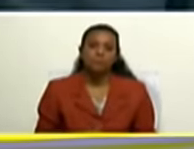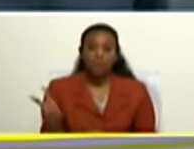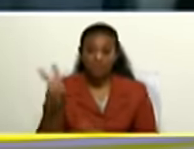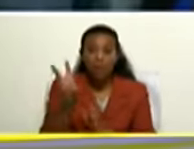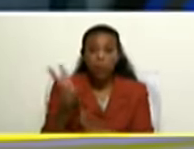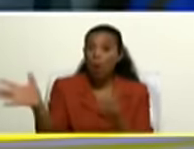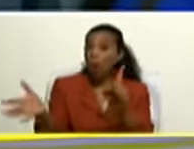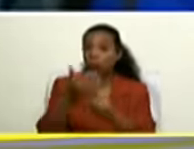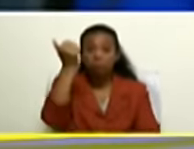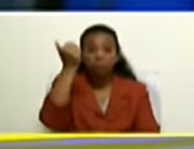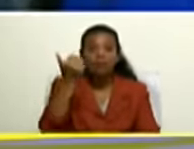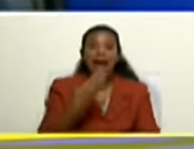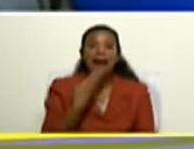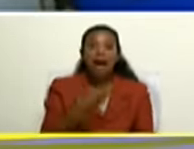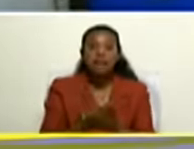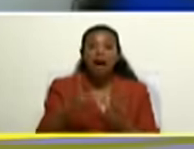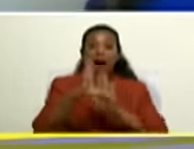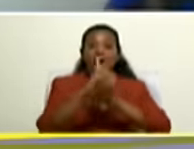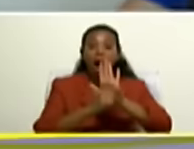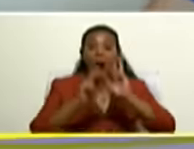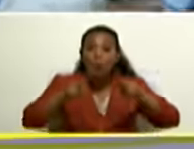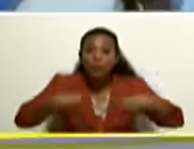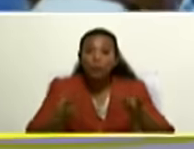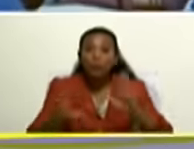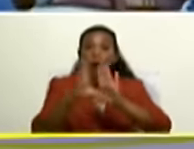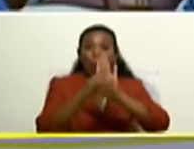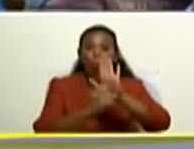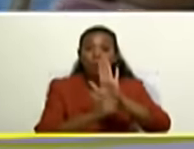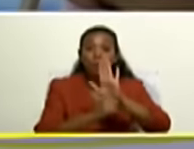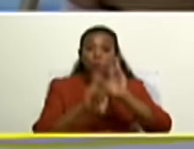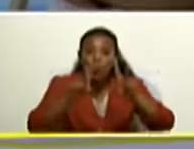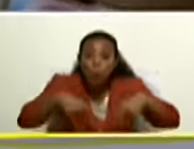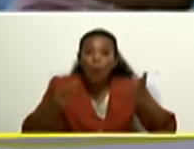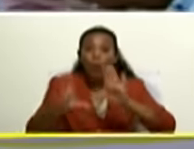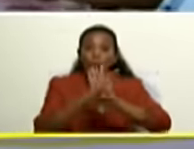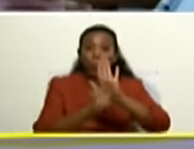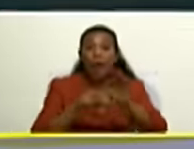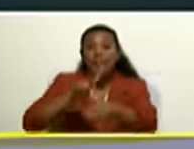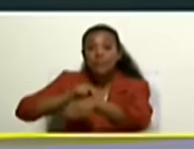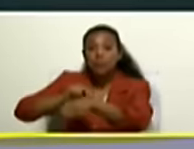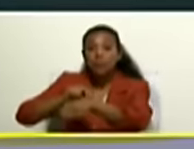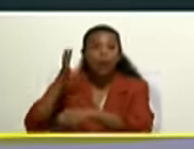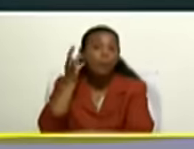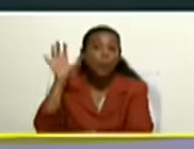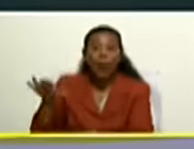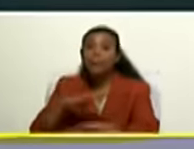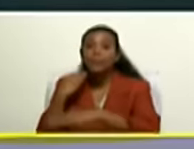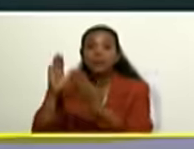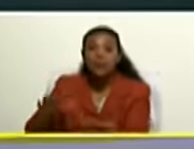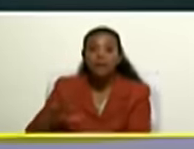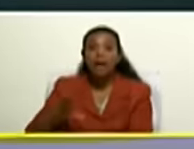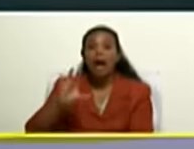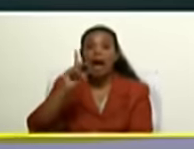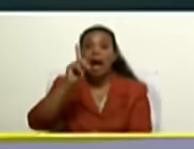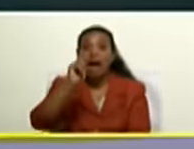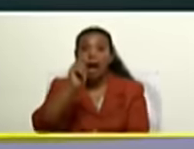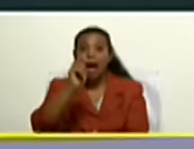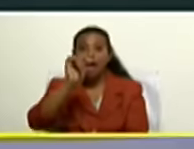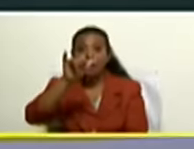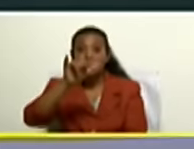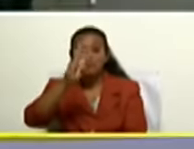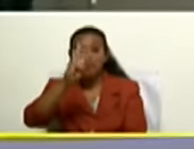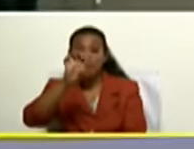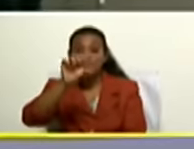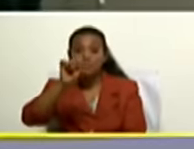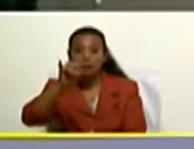Venezuela logró construir gracias a la constituyente, a la constitución y a la doctora Tibisay Lucena, el mejor sistema electoral del